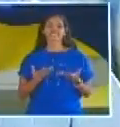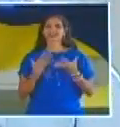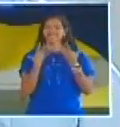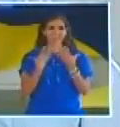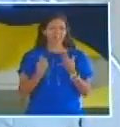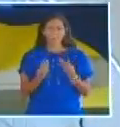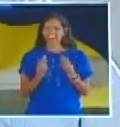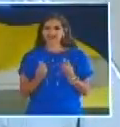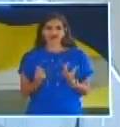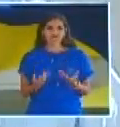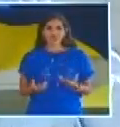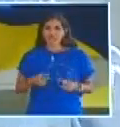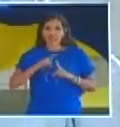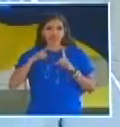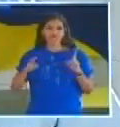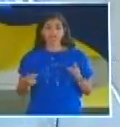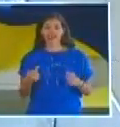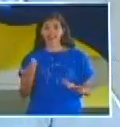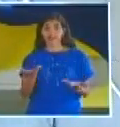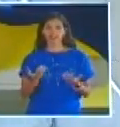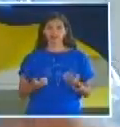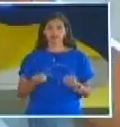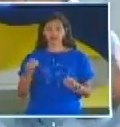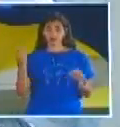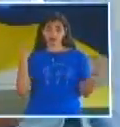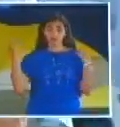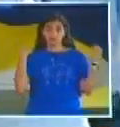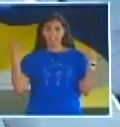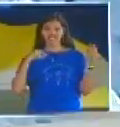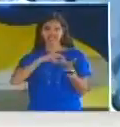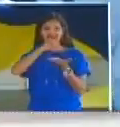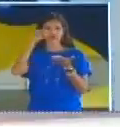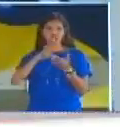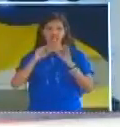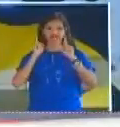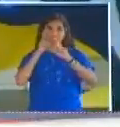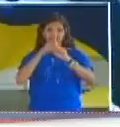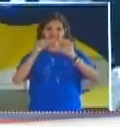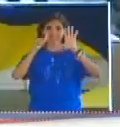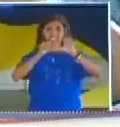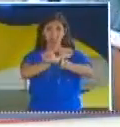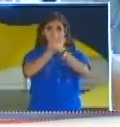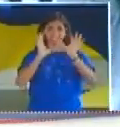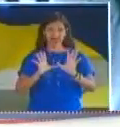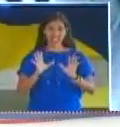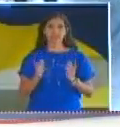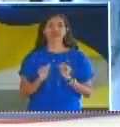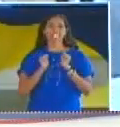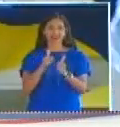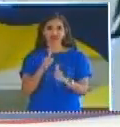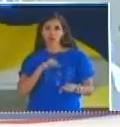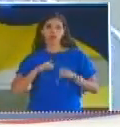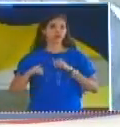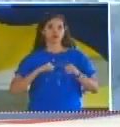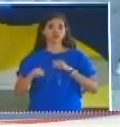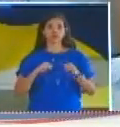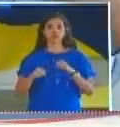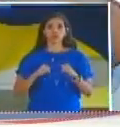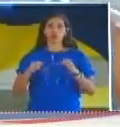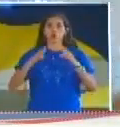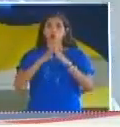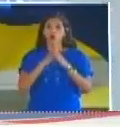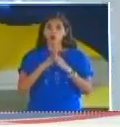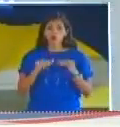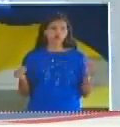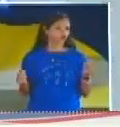correcto, presidente. El reporte a nivel nacional desde las 6 de la mañana que lo iniciamos, el recorrido con toda la